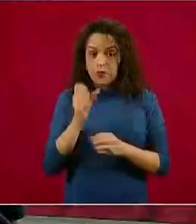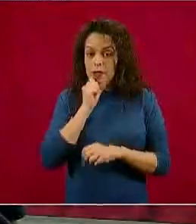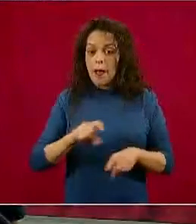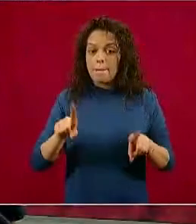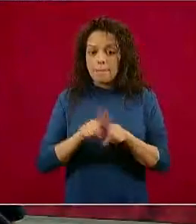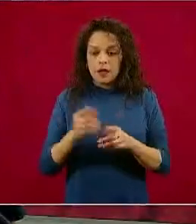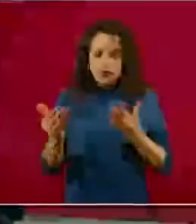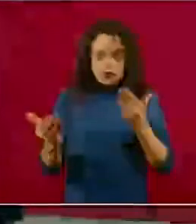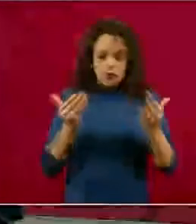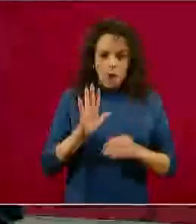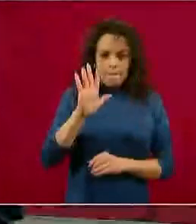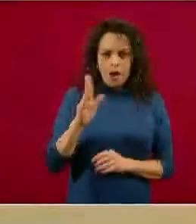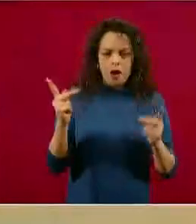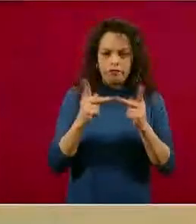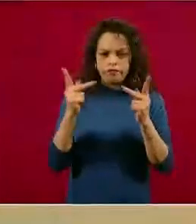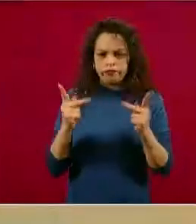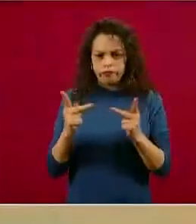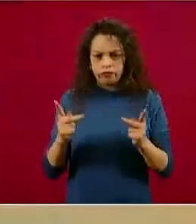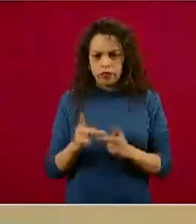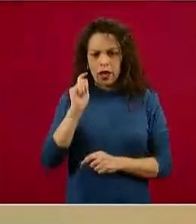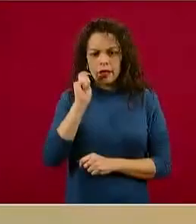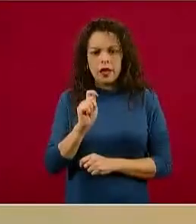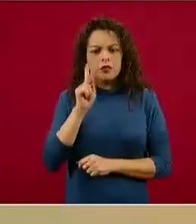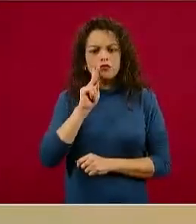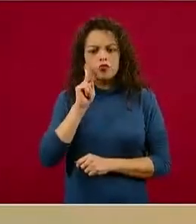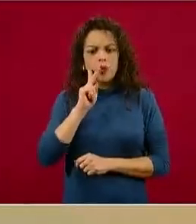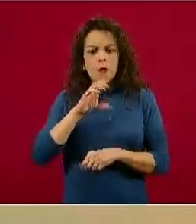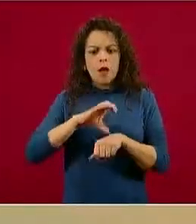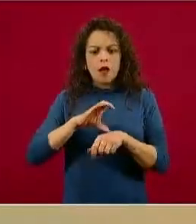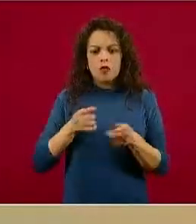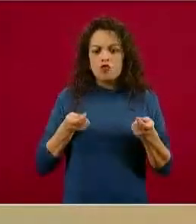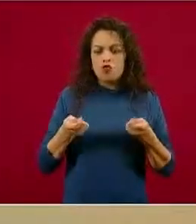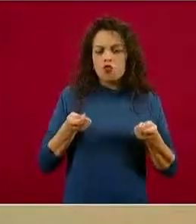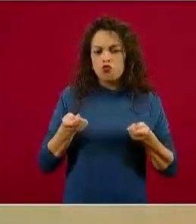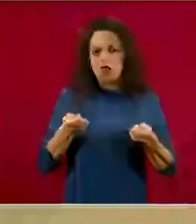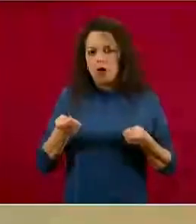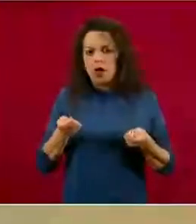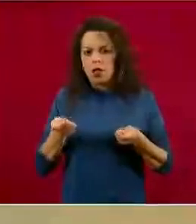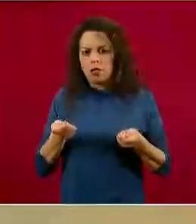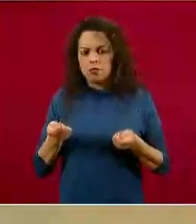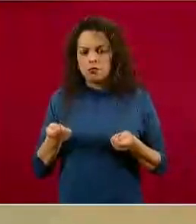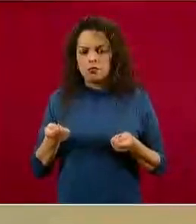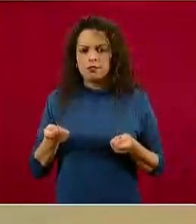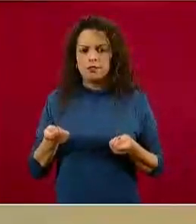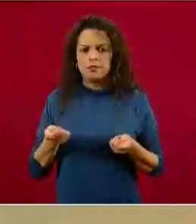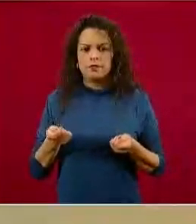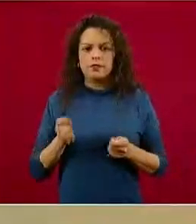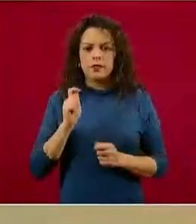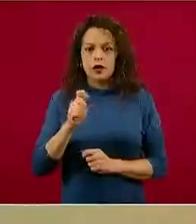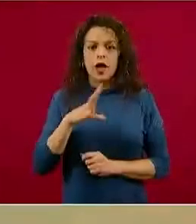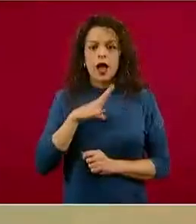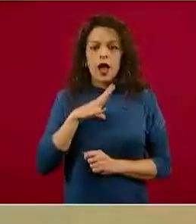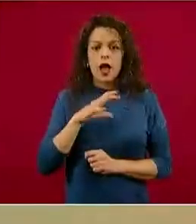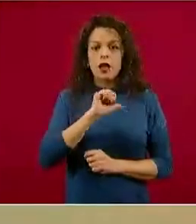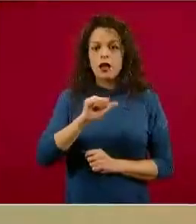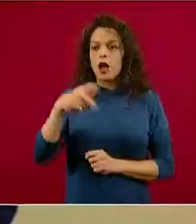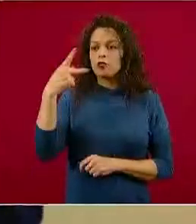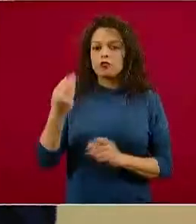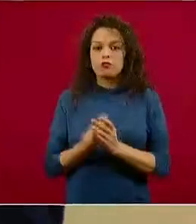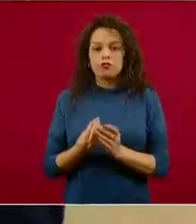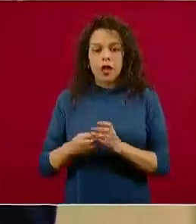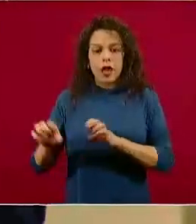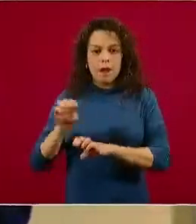de los estudios clínicos, de los ensayos clínicos controlados que ha conducido la industria farmacéutica con algunos